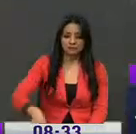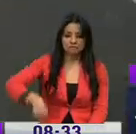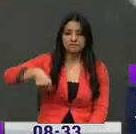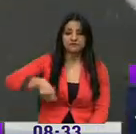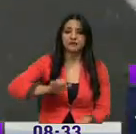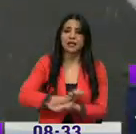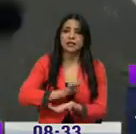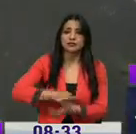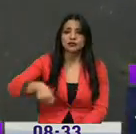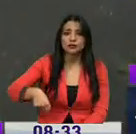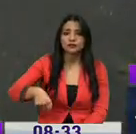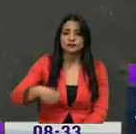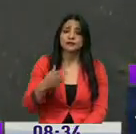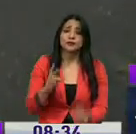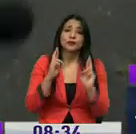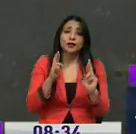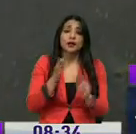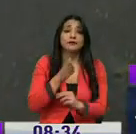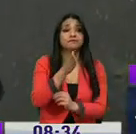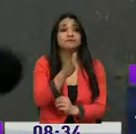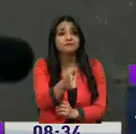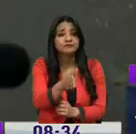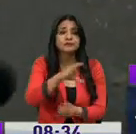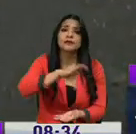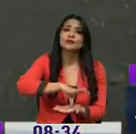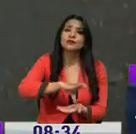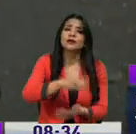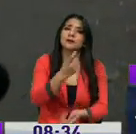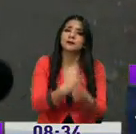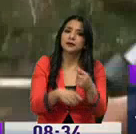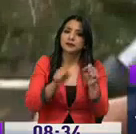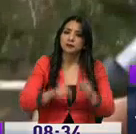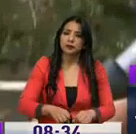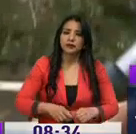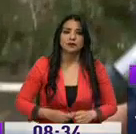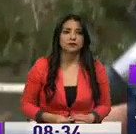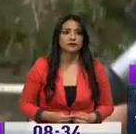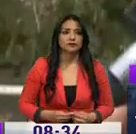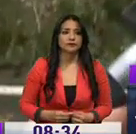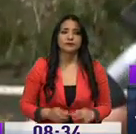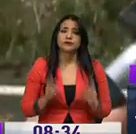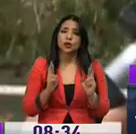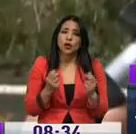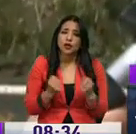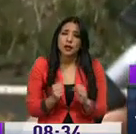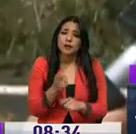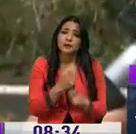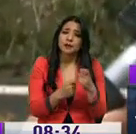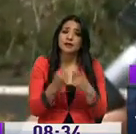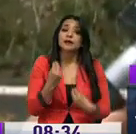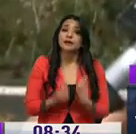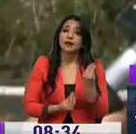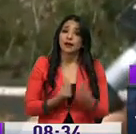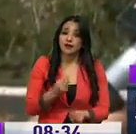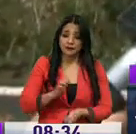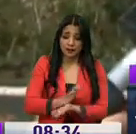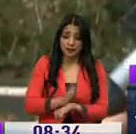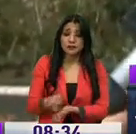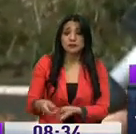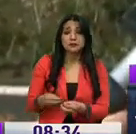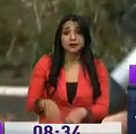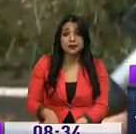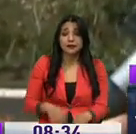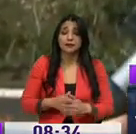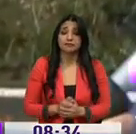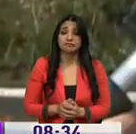balde quesos. Tenía la esperanza que alguien le ayude a llegar a la ciudad. Tratar de pasar pues para vender, y si no se va a perder hasta eso,